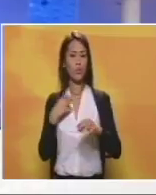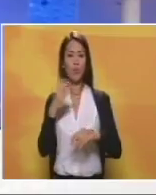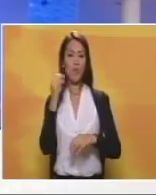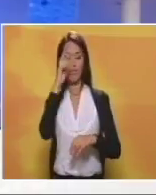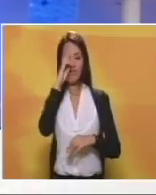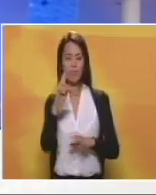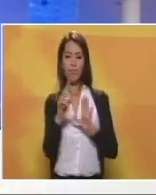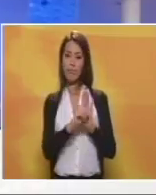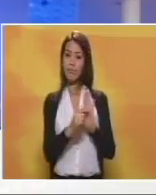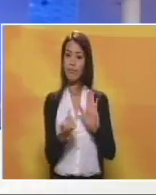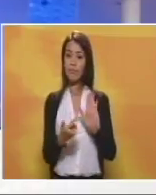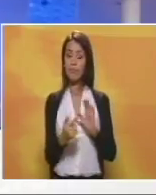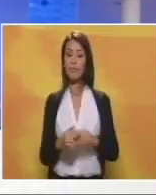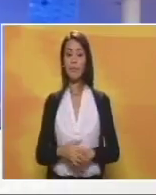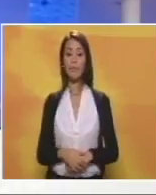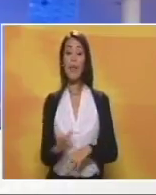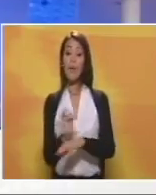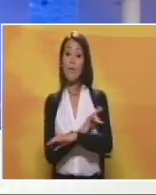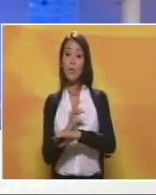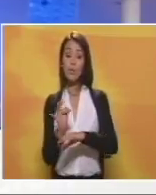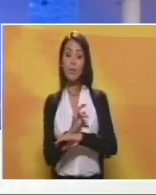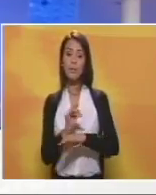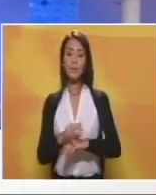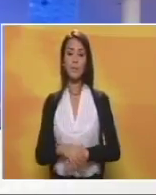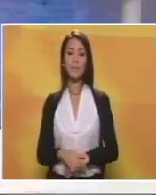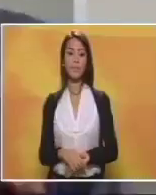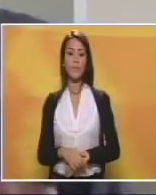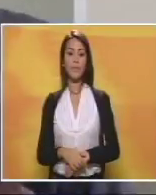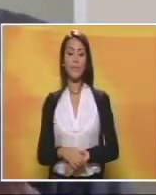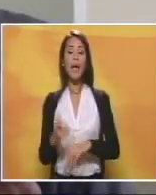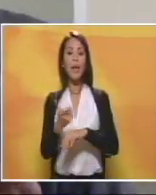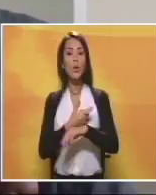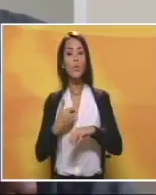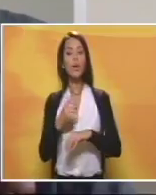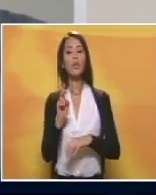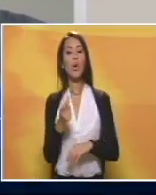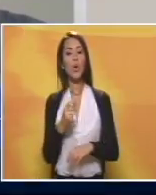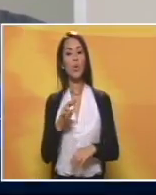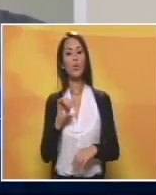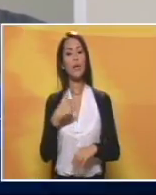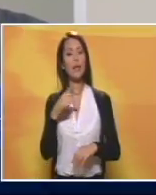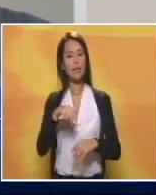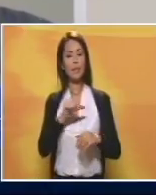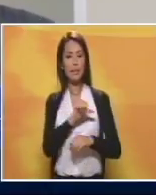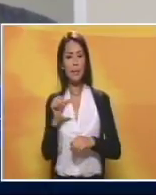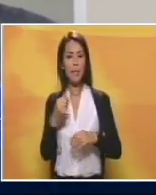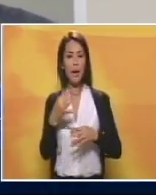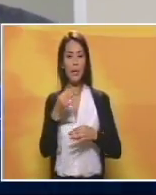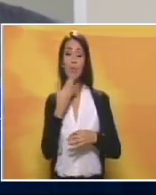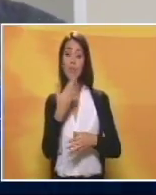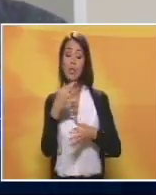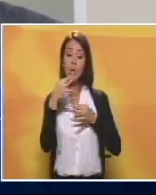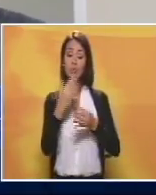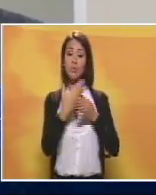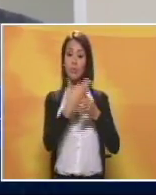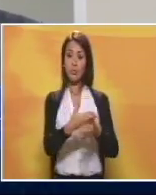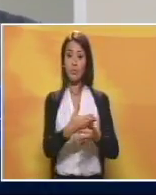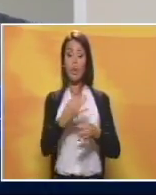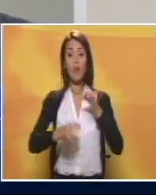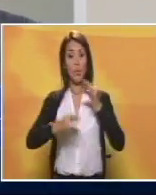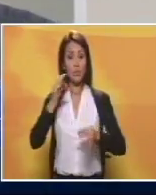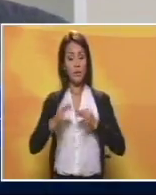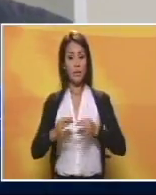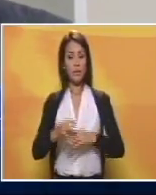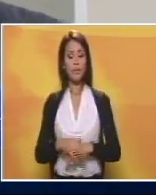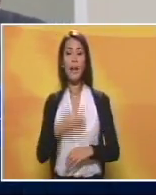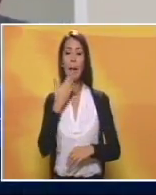decisión sobre la disputa fronteriza por la región del Esequibo. El gobierno de Guyana entregó esta semana una solicitud a la Corte Internacional de Justicia